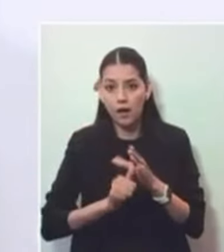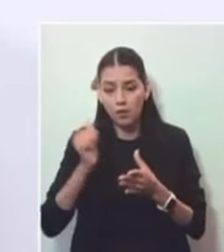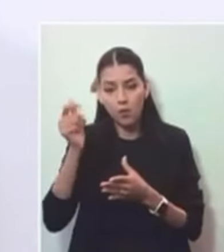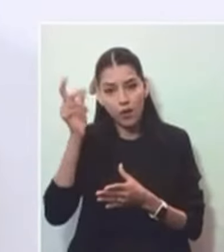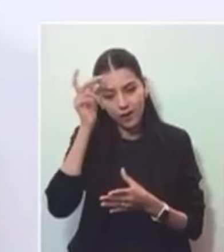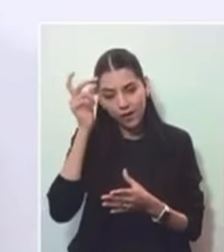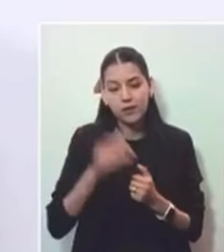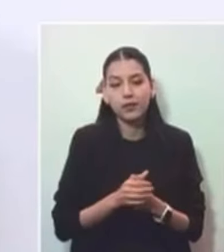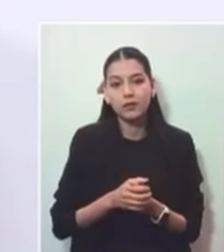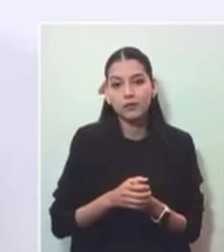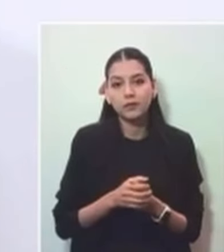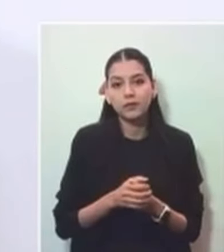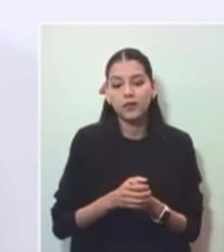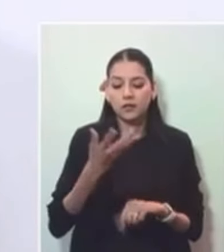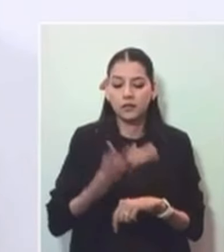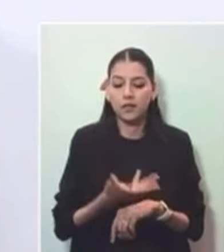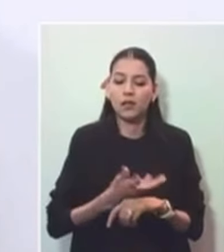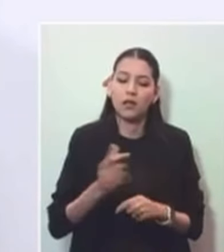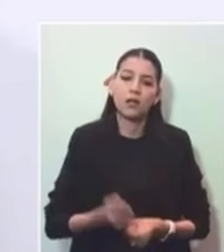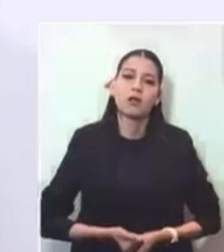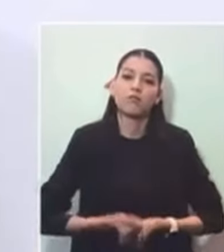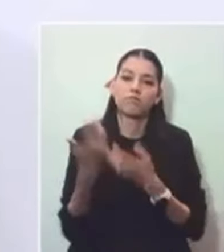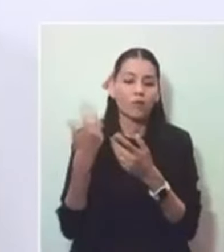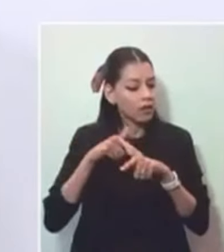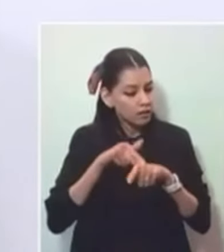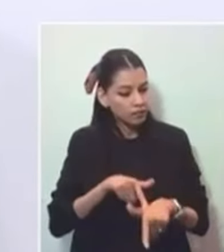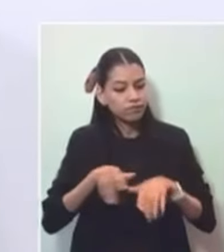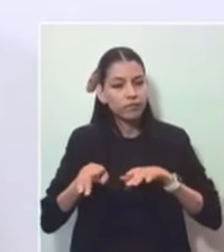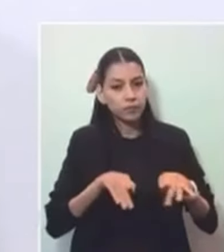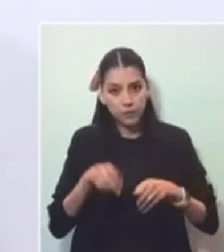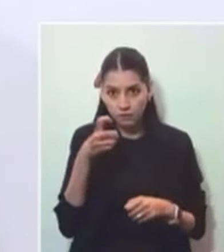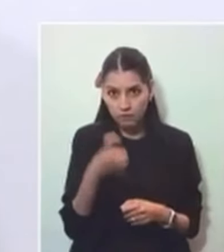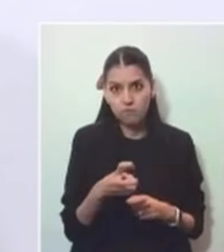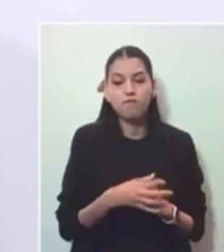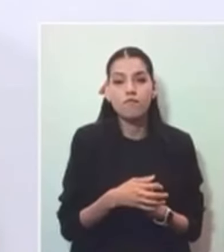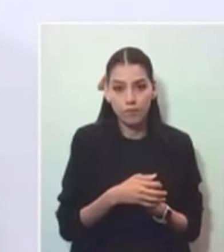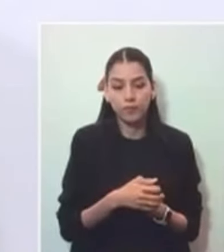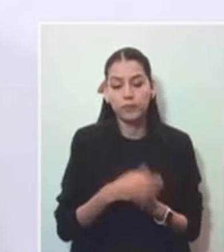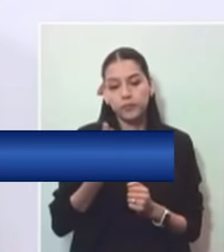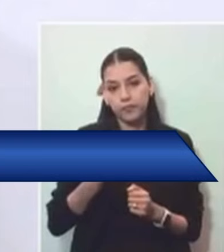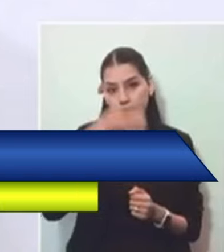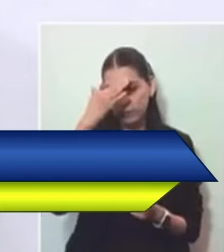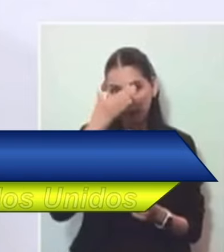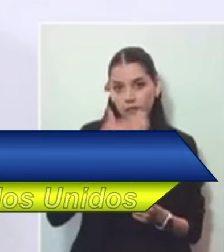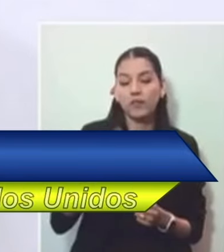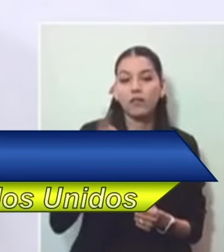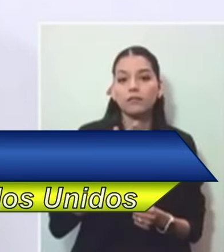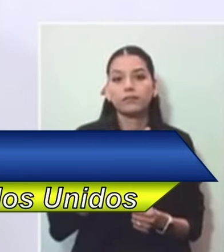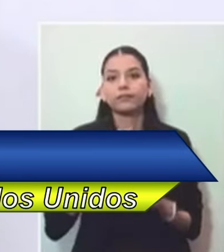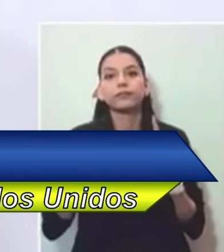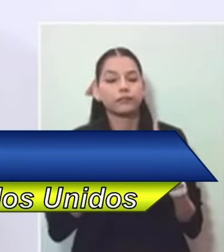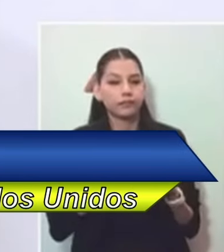y a los Estados Unidos. Vamos a seguir trabajando en esto y sé que vamos a tener